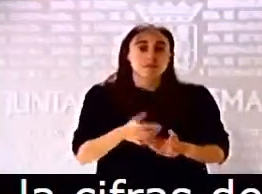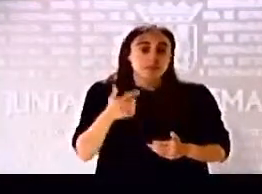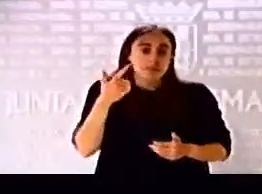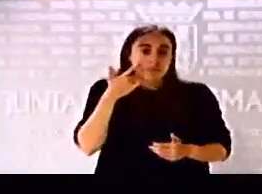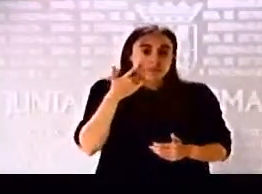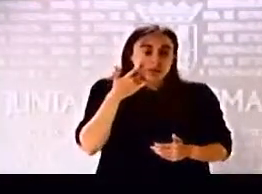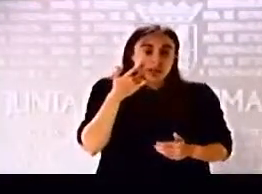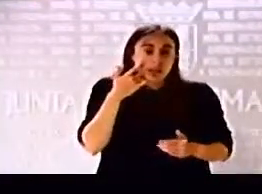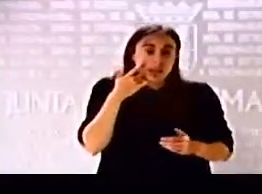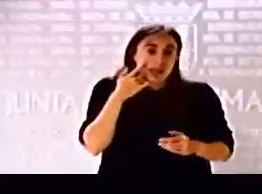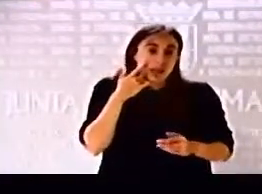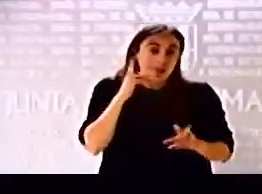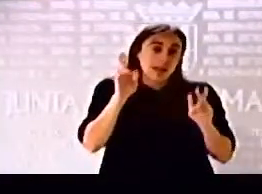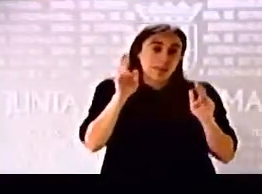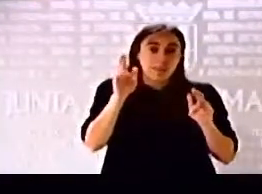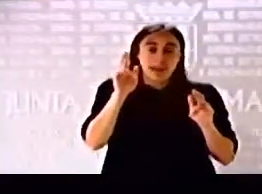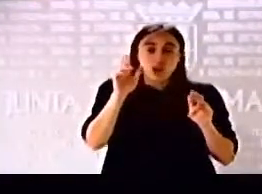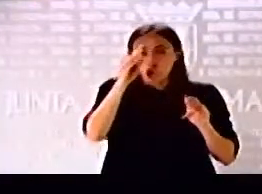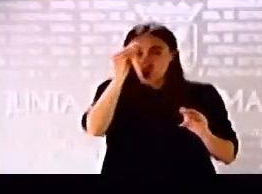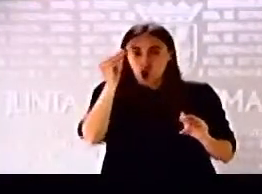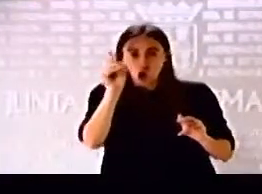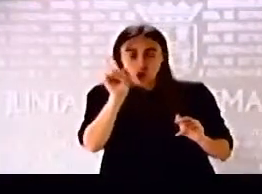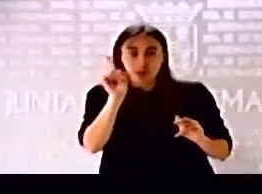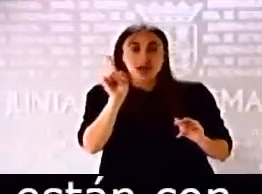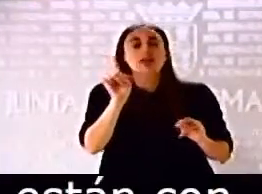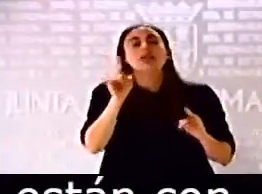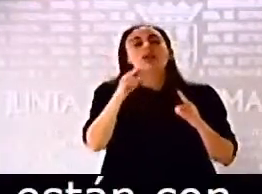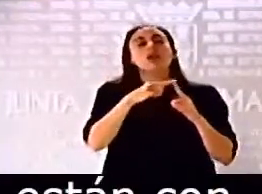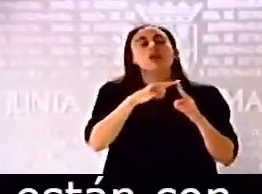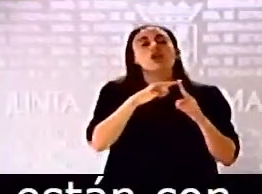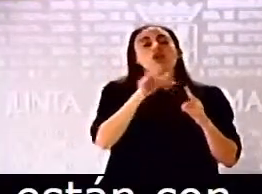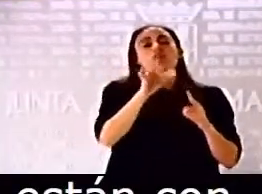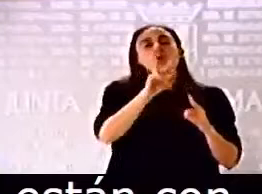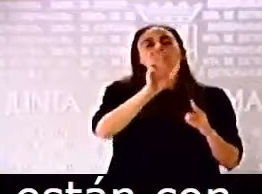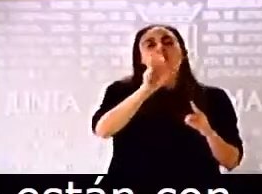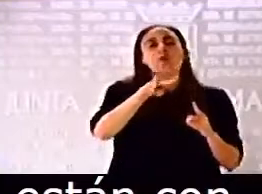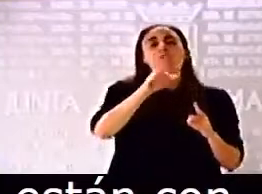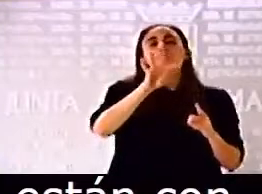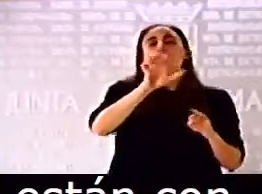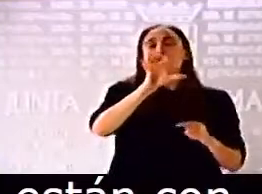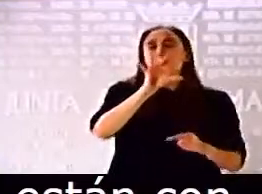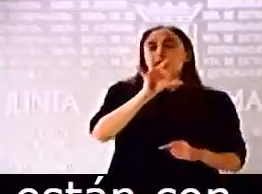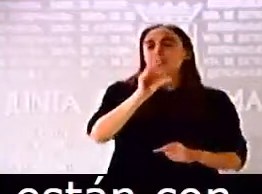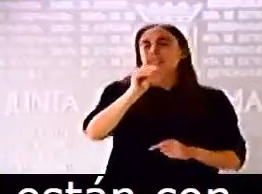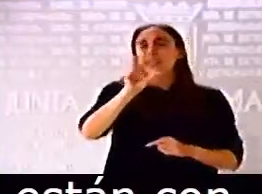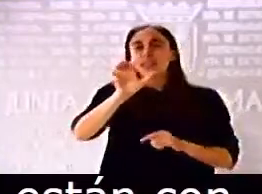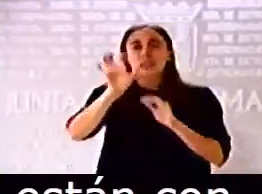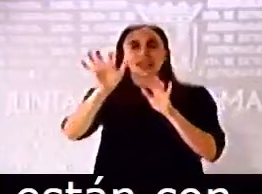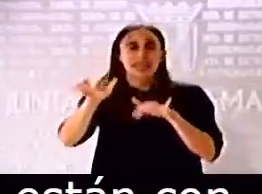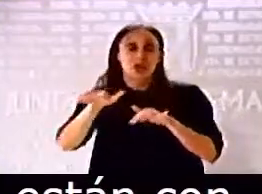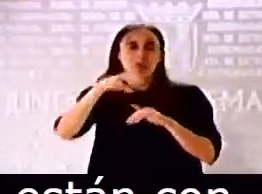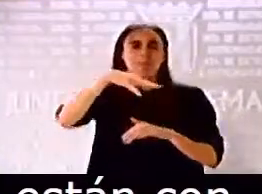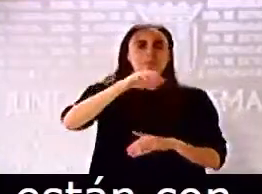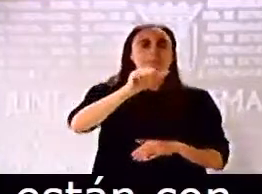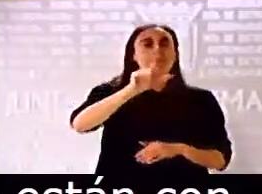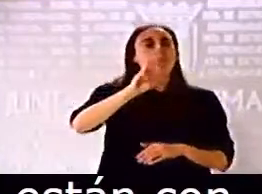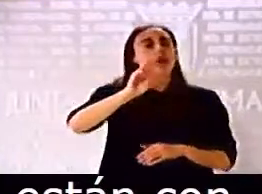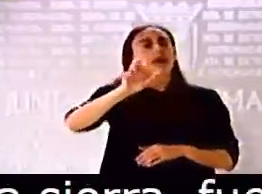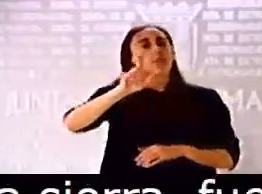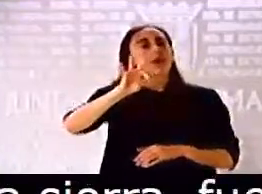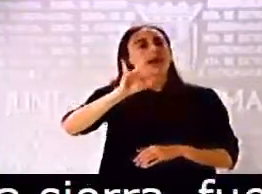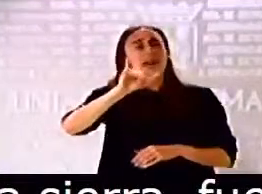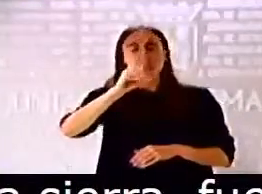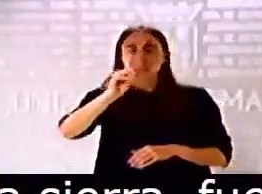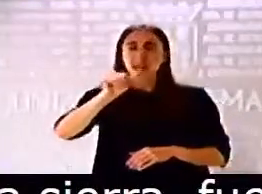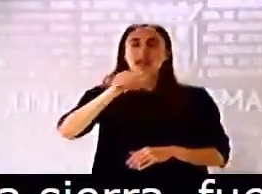memoria, serían Bodonal de la Sierra, Fuentes de León, Malpartida de Plasencia, Zarza de Granadilla, Guadalupe, Oliva